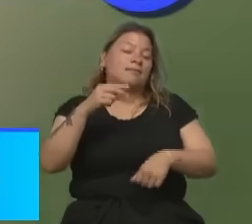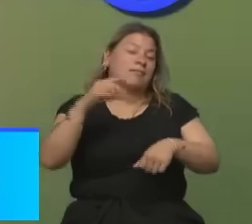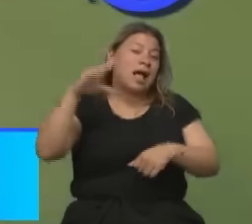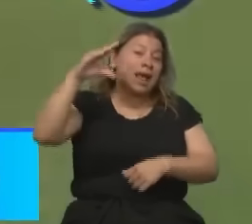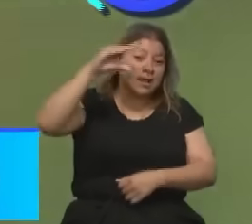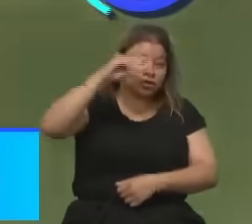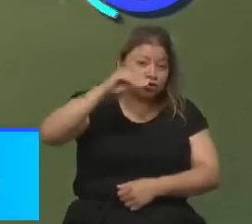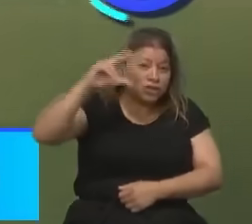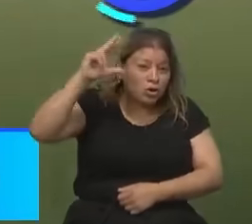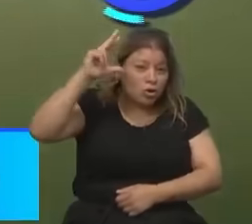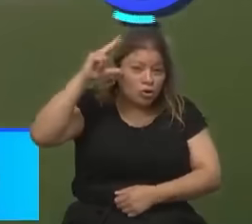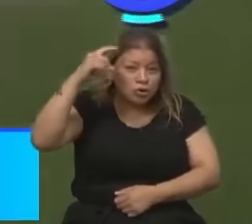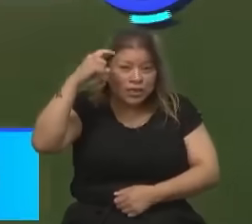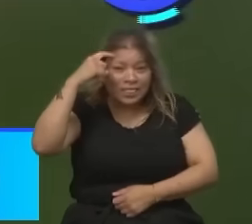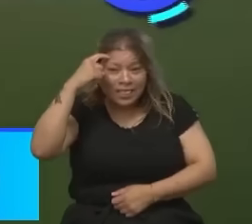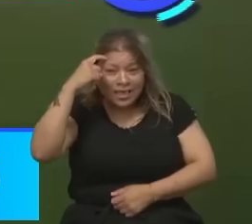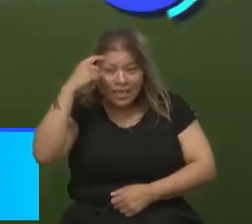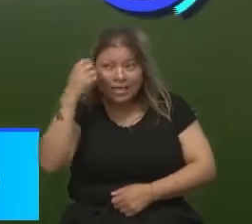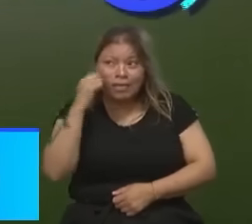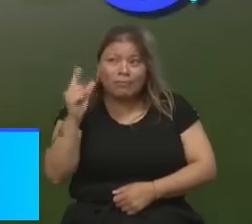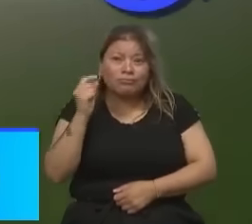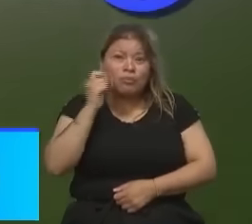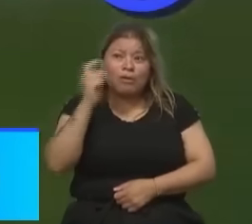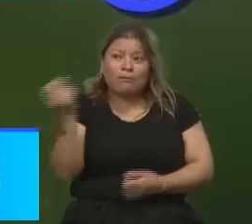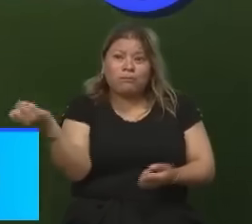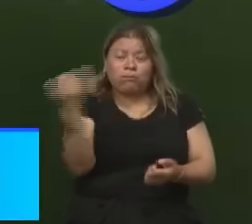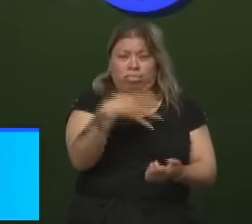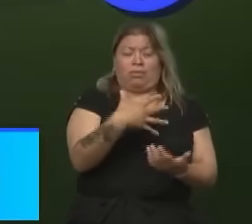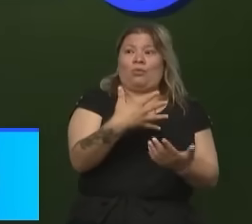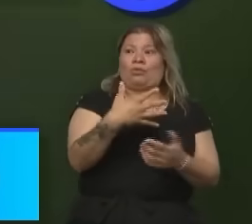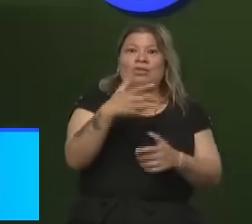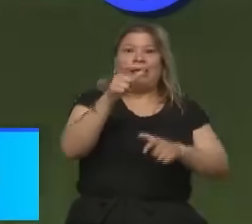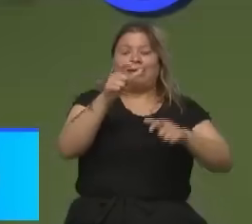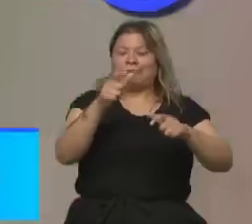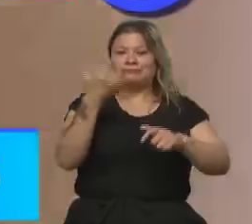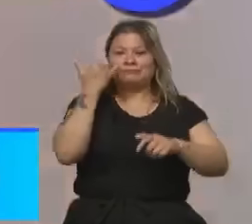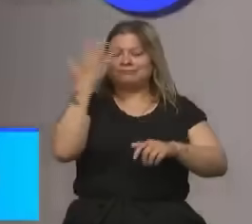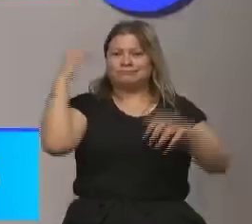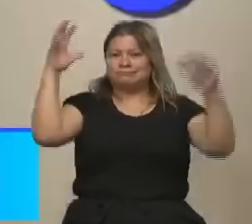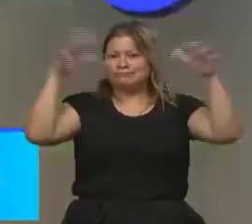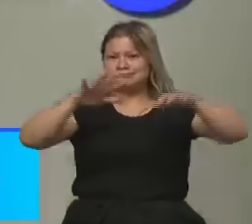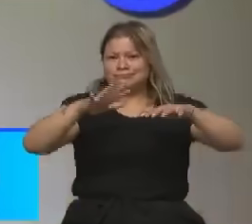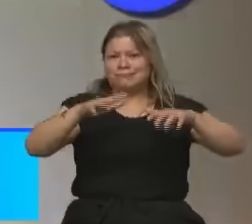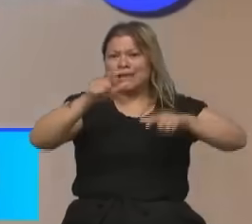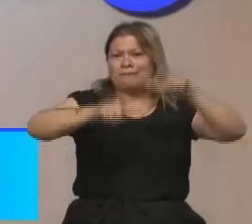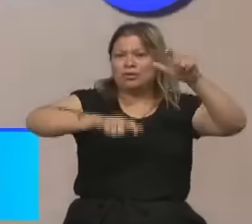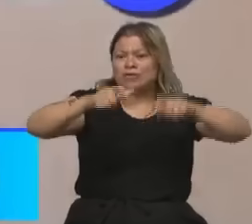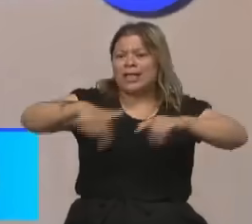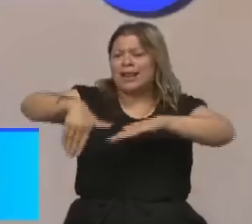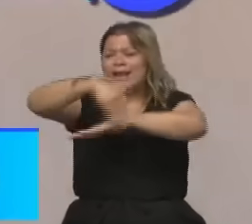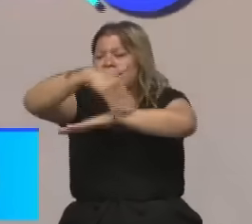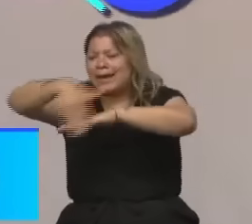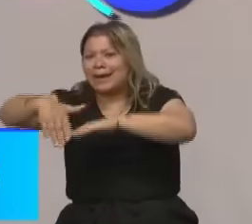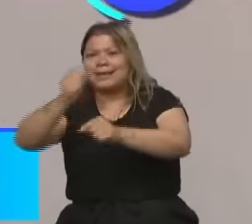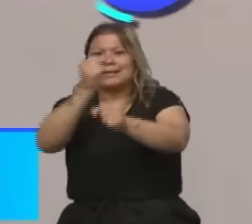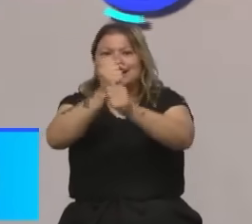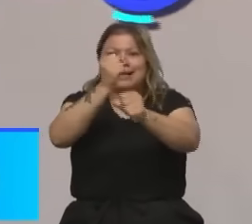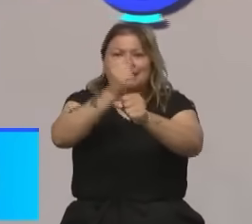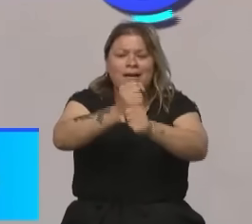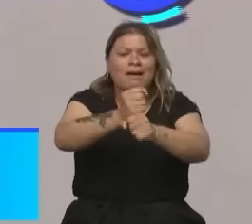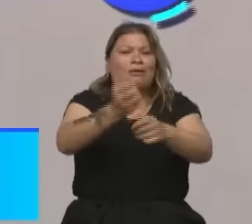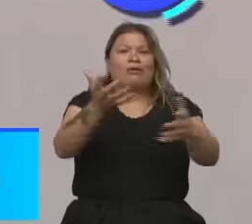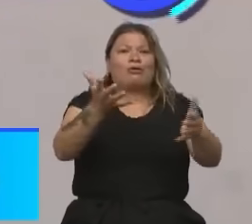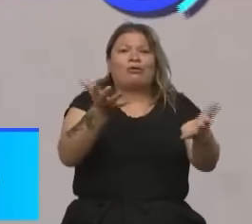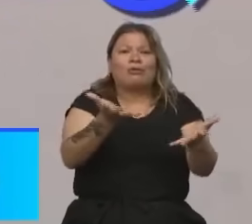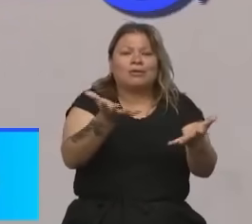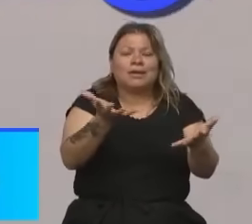noche, cuando esto ya había ocurrido, cuando había mucha gente en las calles, en las carreteras, en sus trabajos y demás. Entonces el problema aquí es que